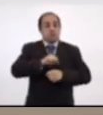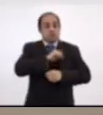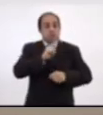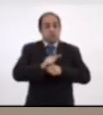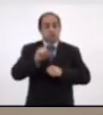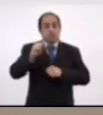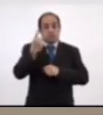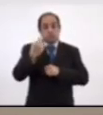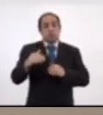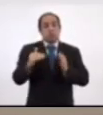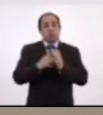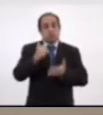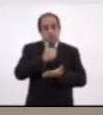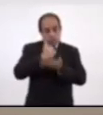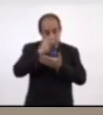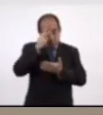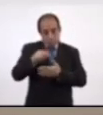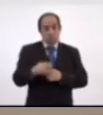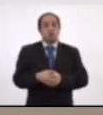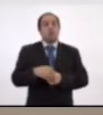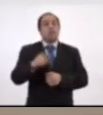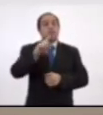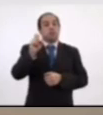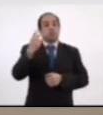México y